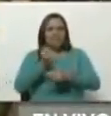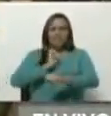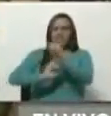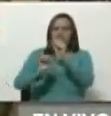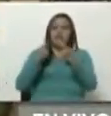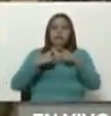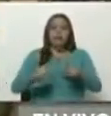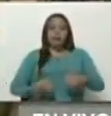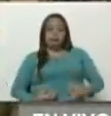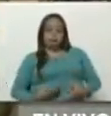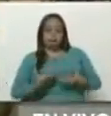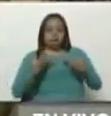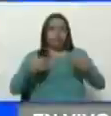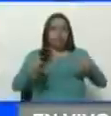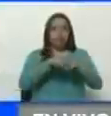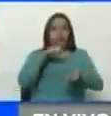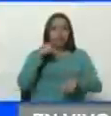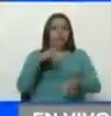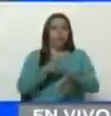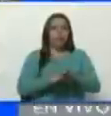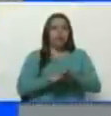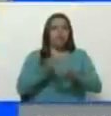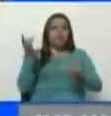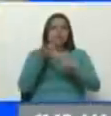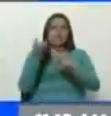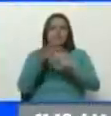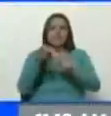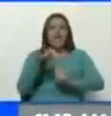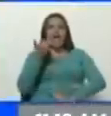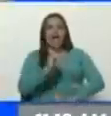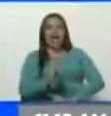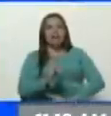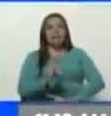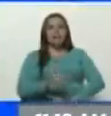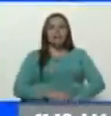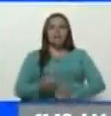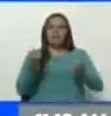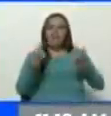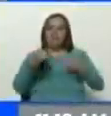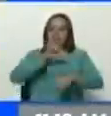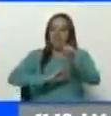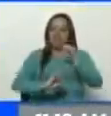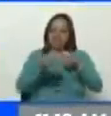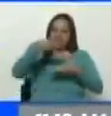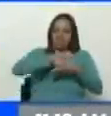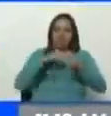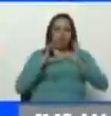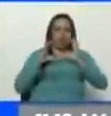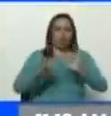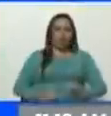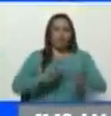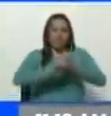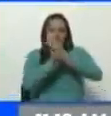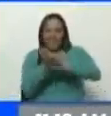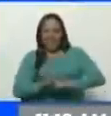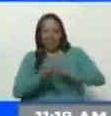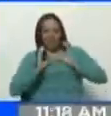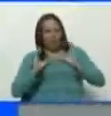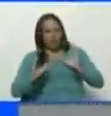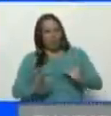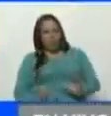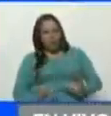el síndrome de inmunodeficiencia adquirida acaba con el organismo